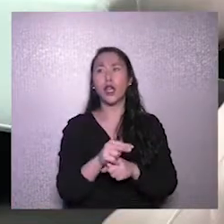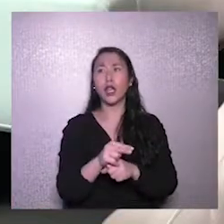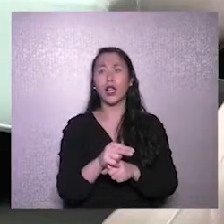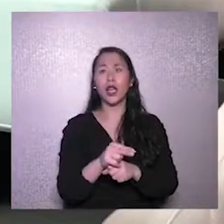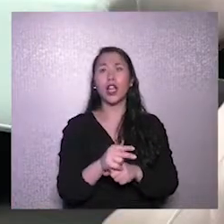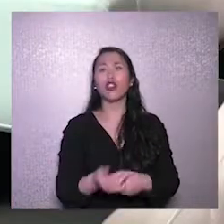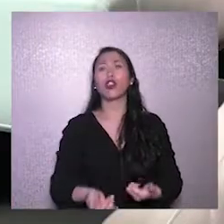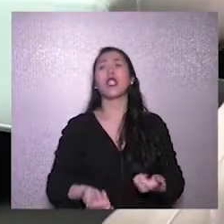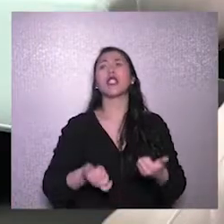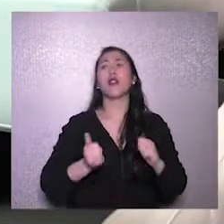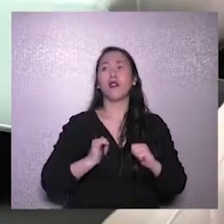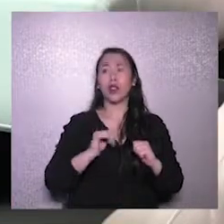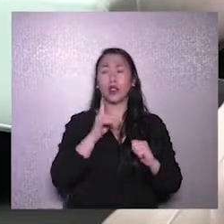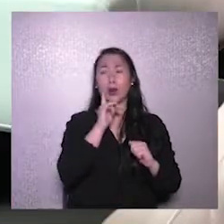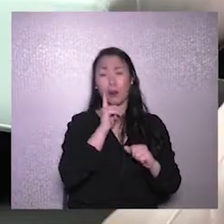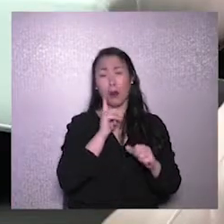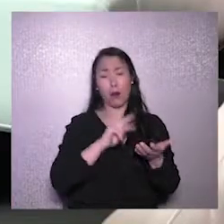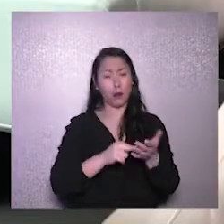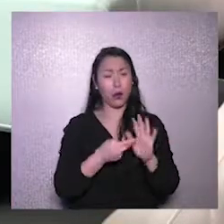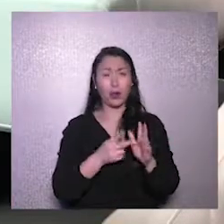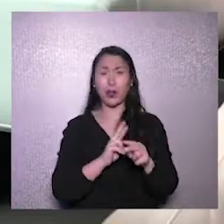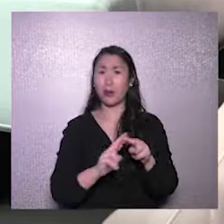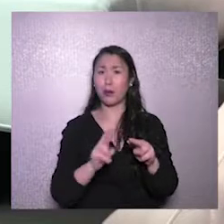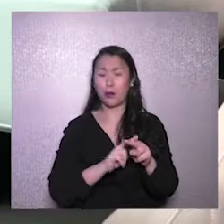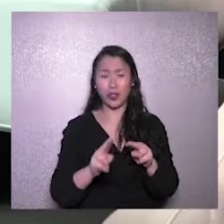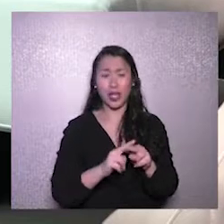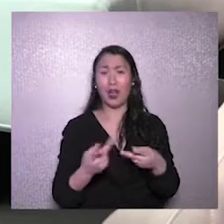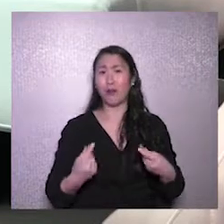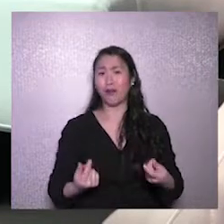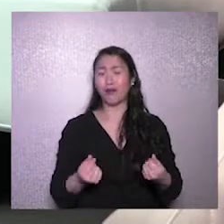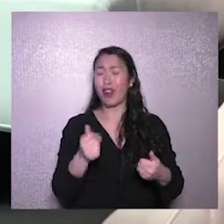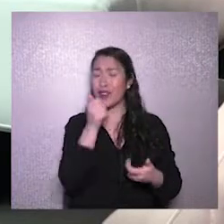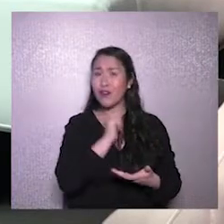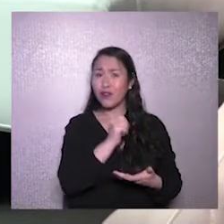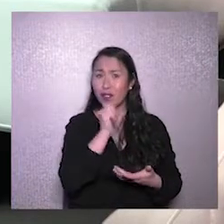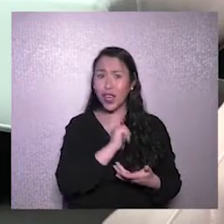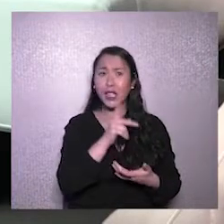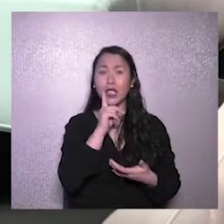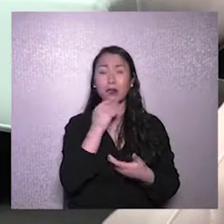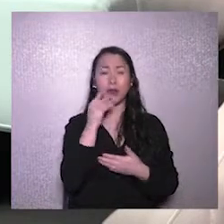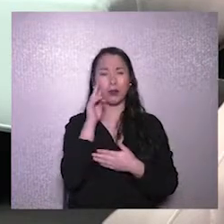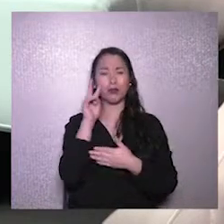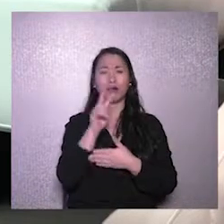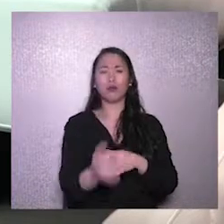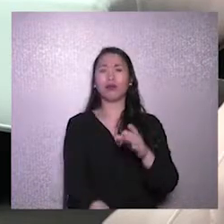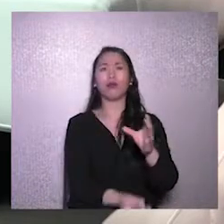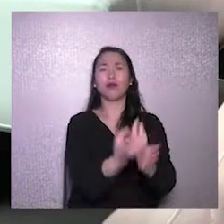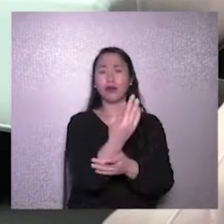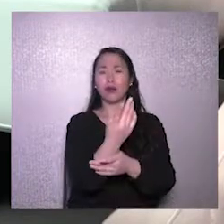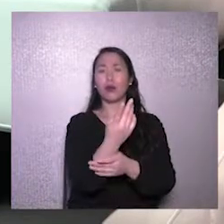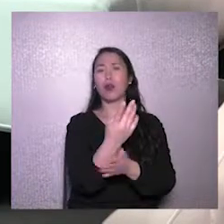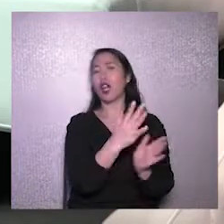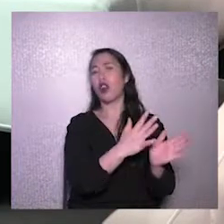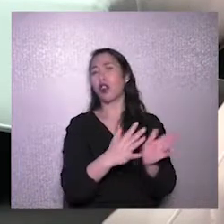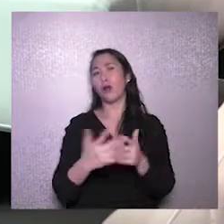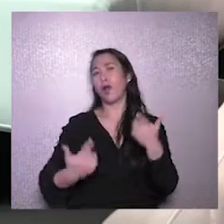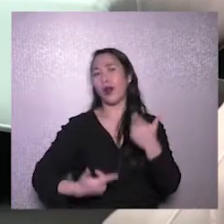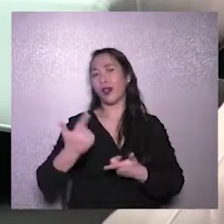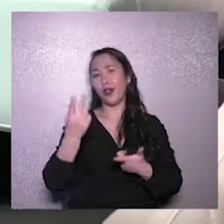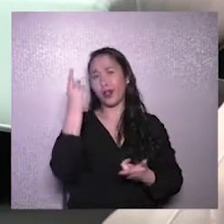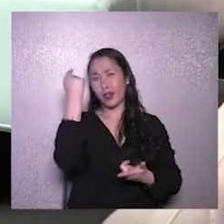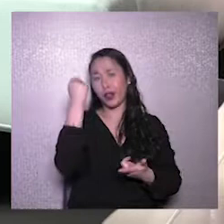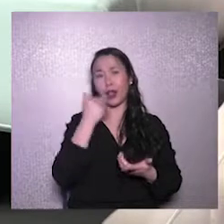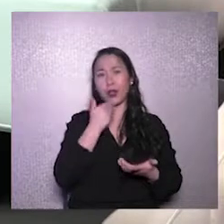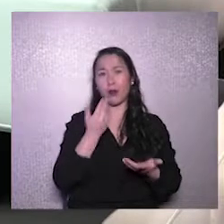aquí? Tenemos problemas de productividad, tenemos escasez de recursos, tenemos también que asoman algunos temas más de orden político ideológico, ¿cierto? Se podría plantear